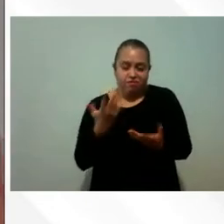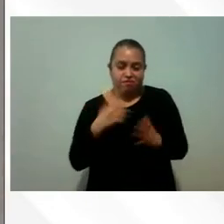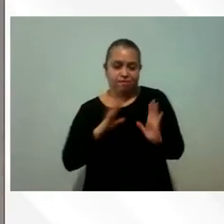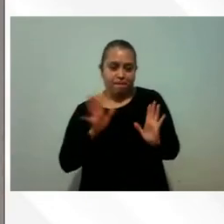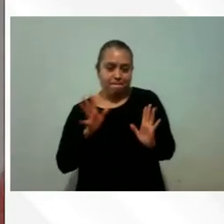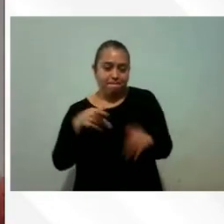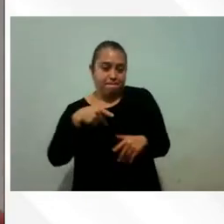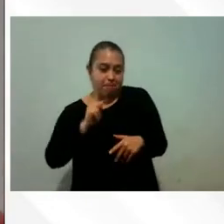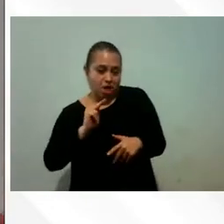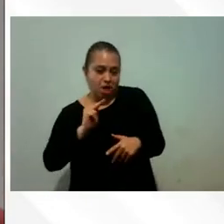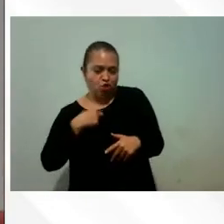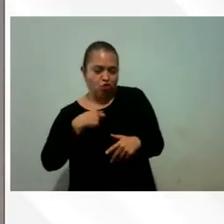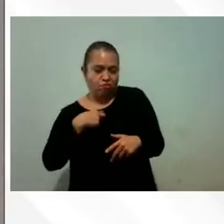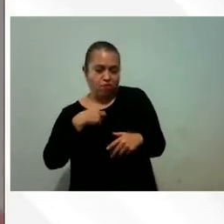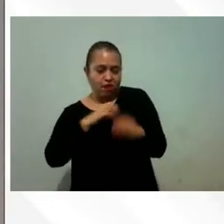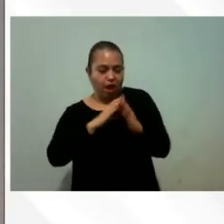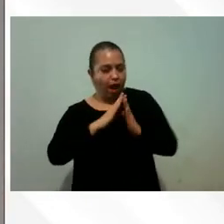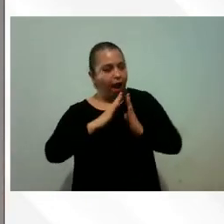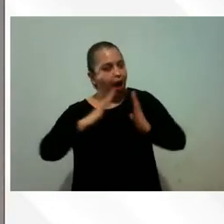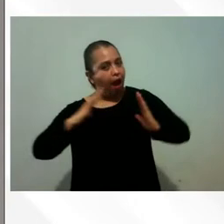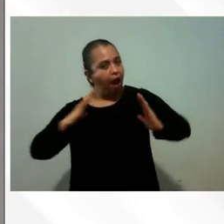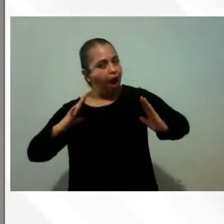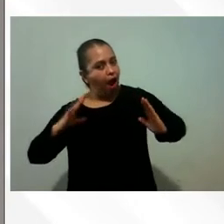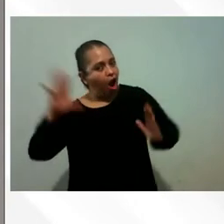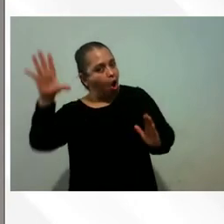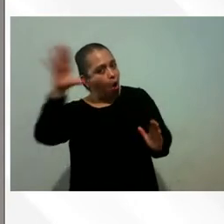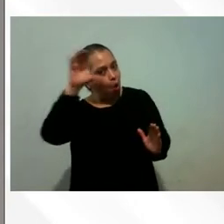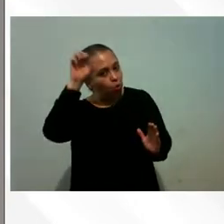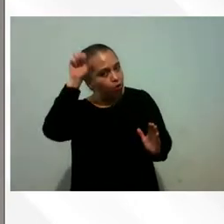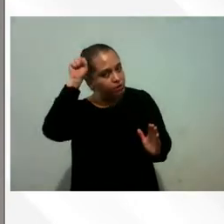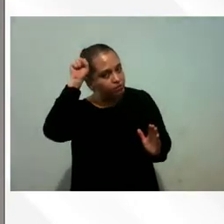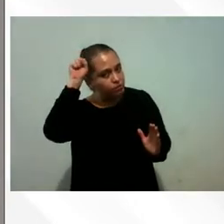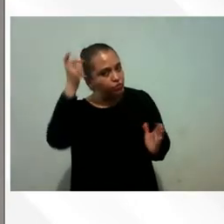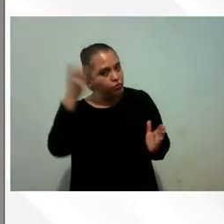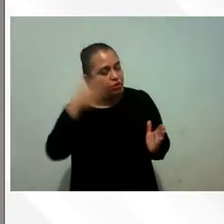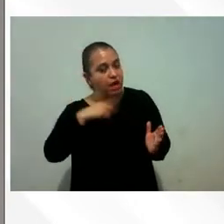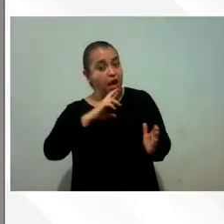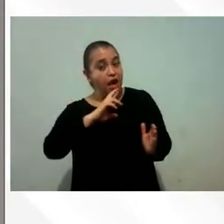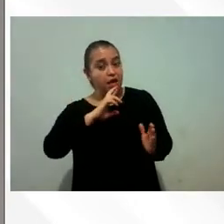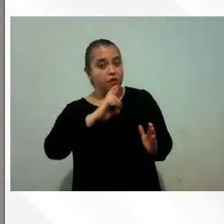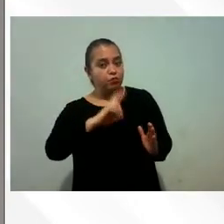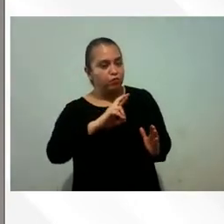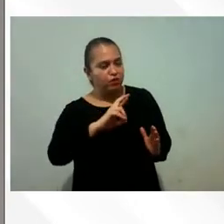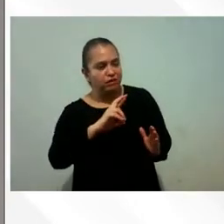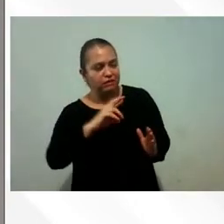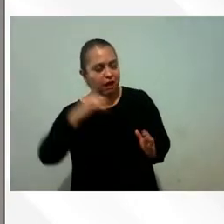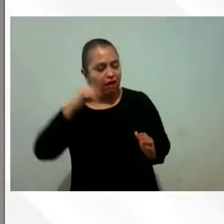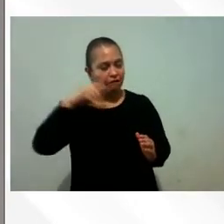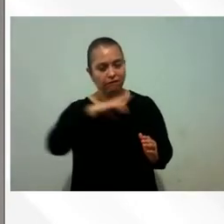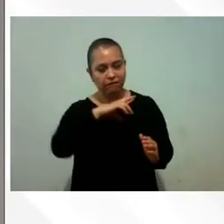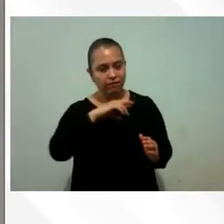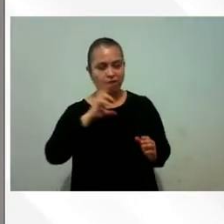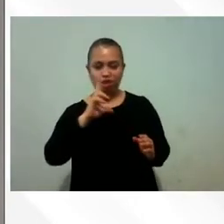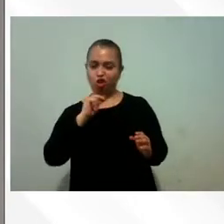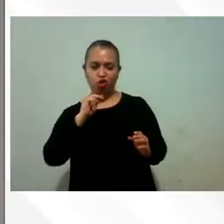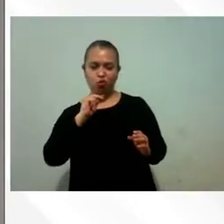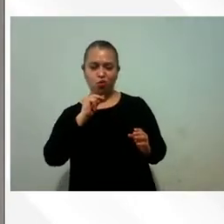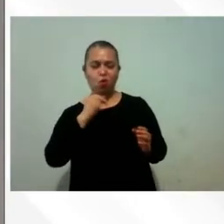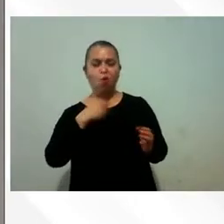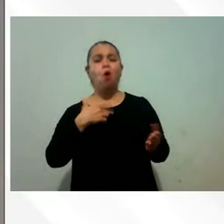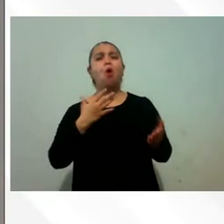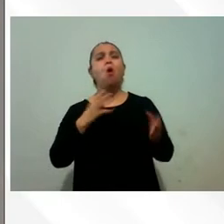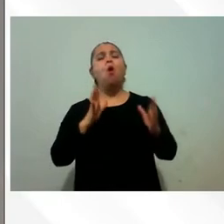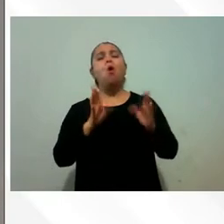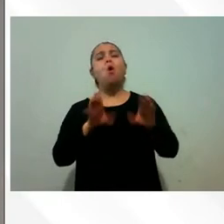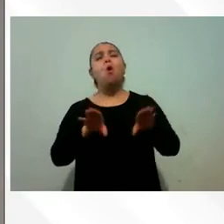ese concepto, que no se quede como el concepto de la respuesta inmediata, sino que podamos como resignificar